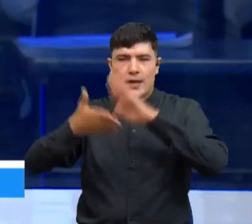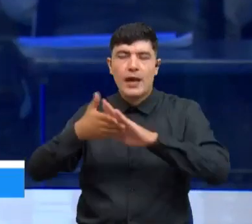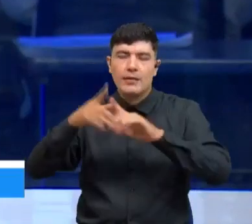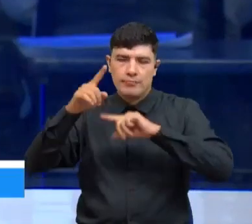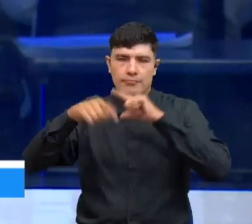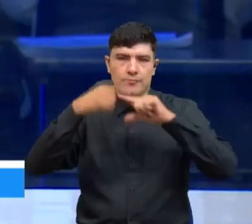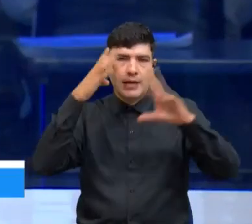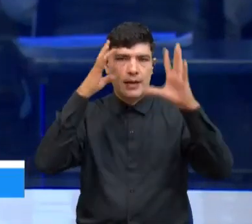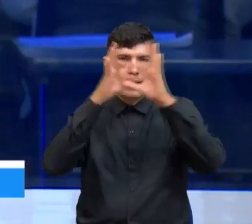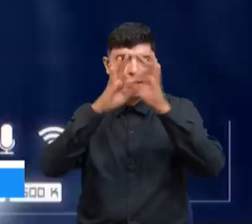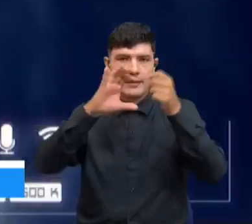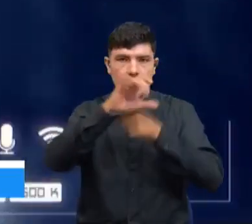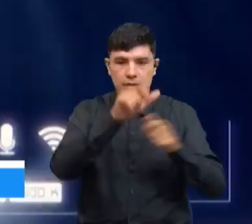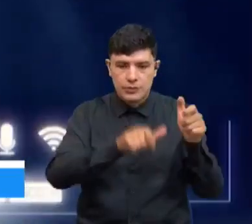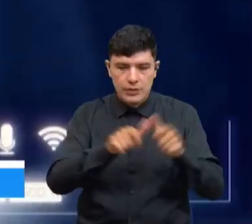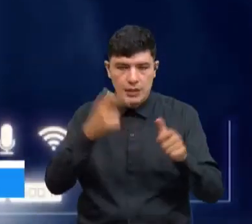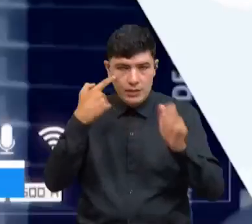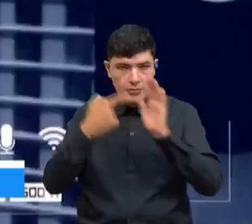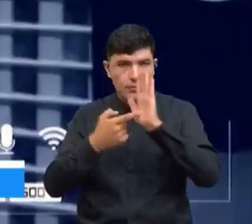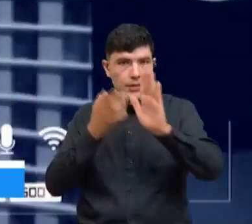Ciudad.